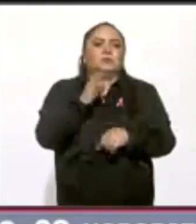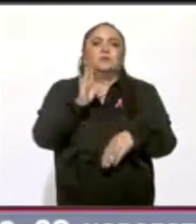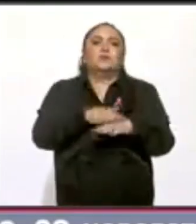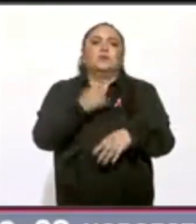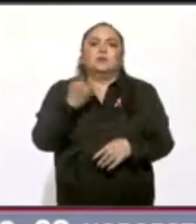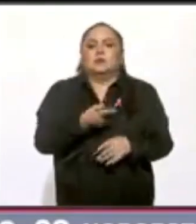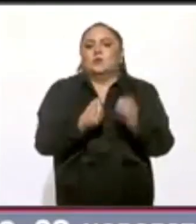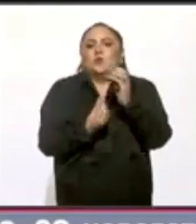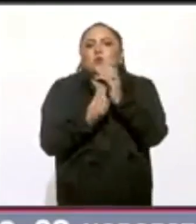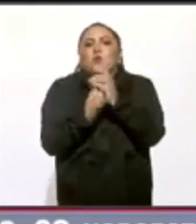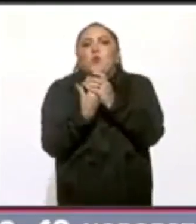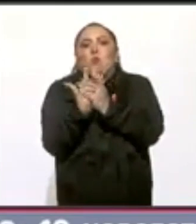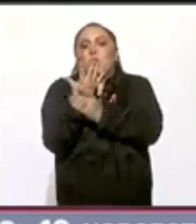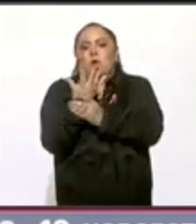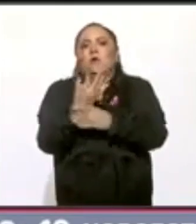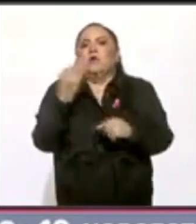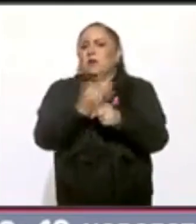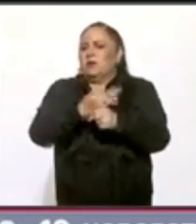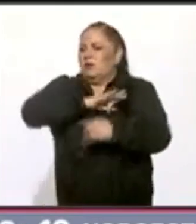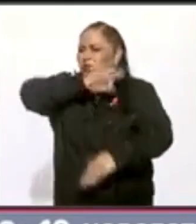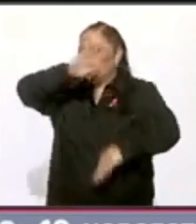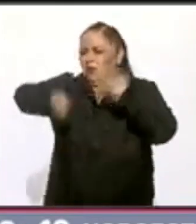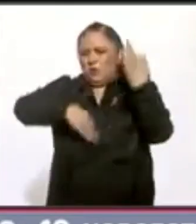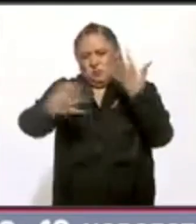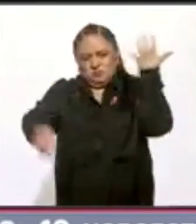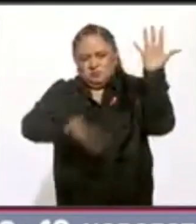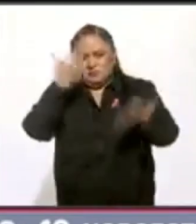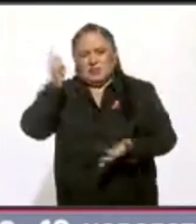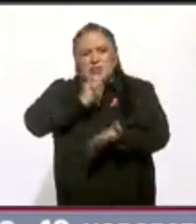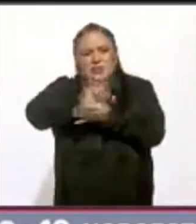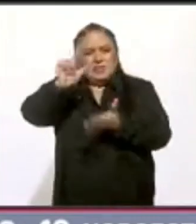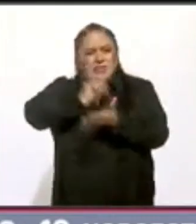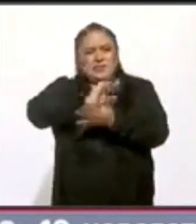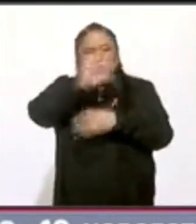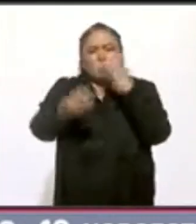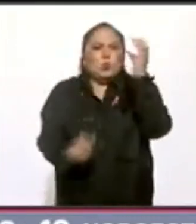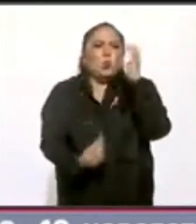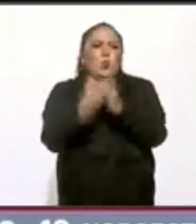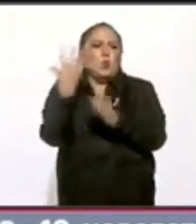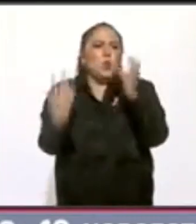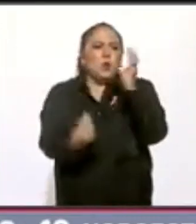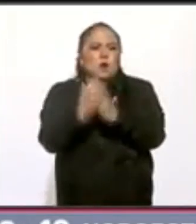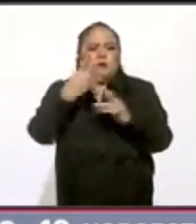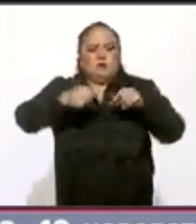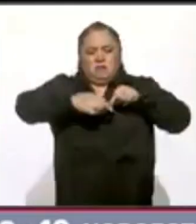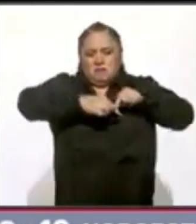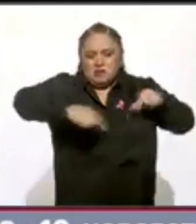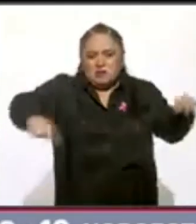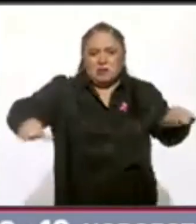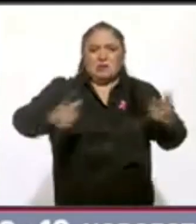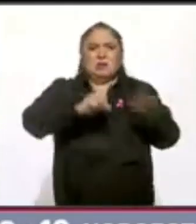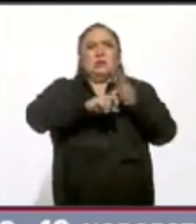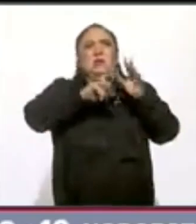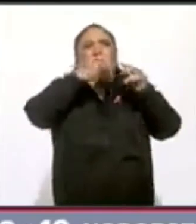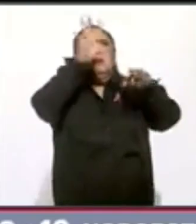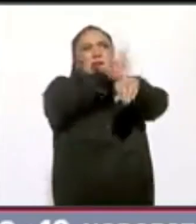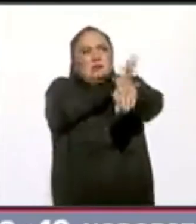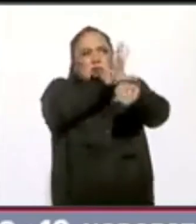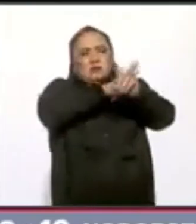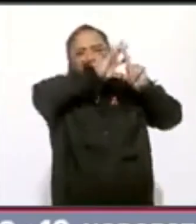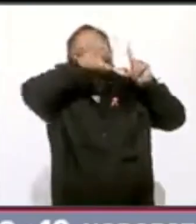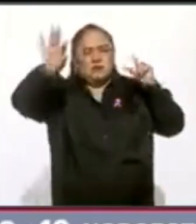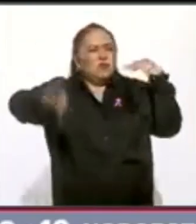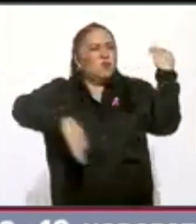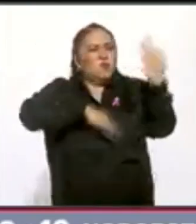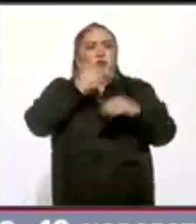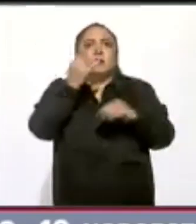es hacer la nueva vía. Estamos sacando todo, balasto, vías, sistemas de distribución de energía